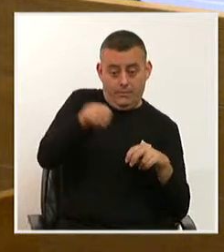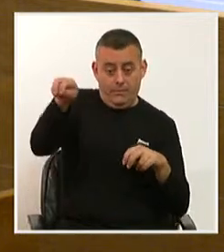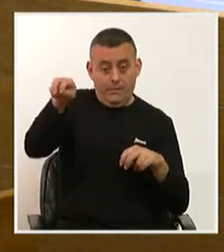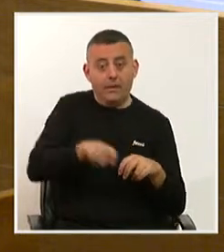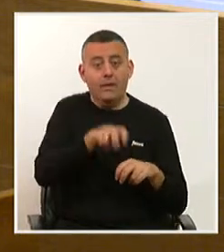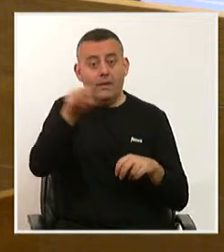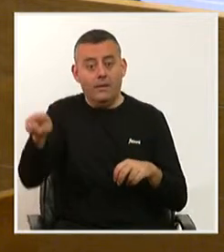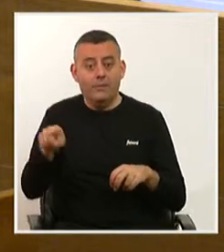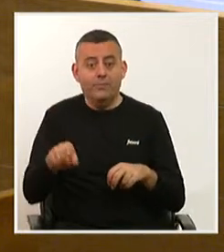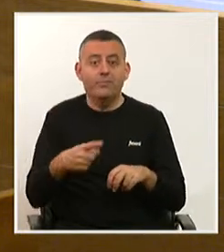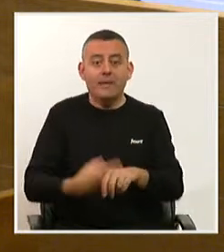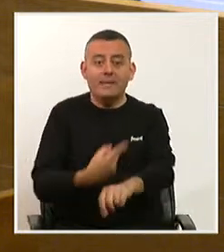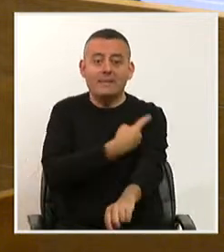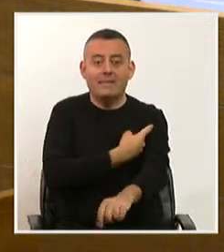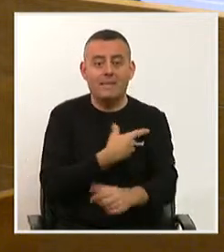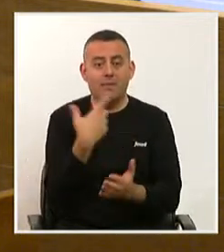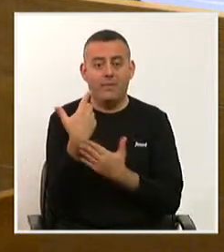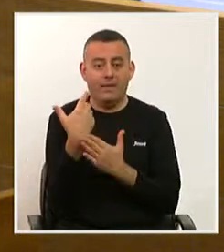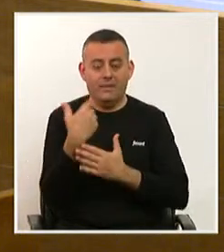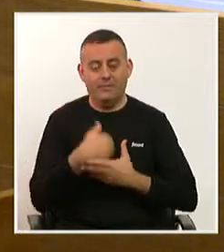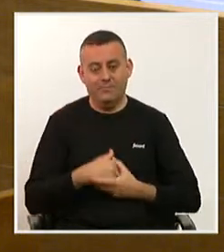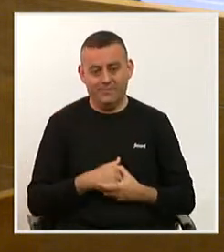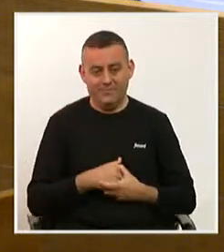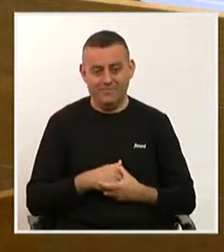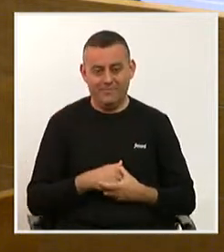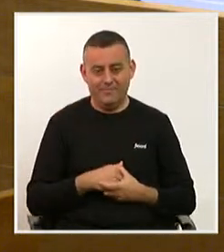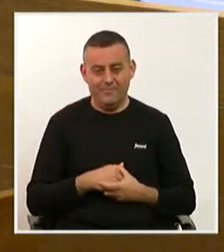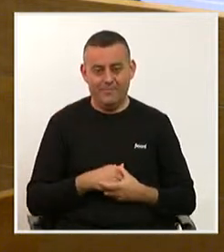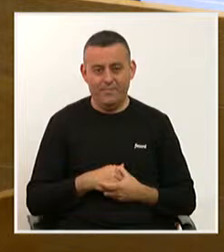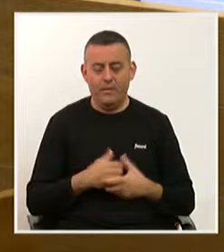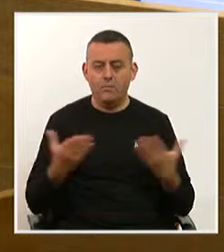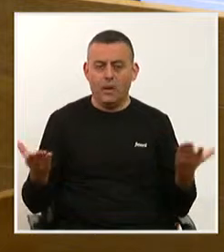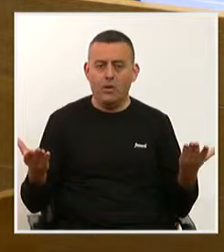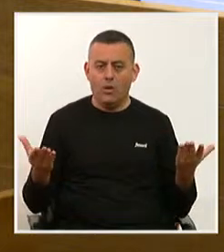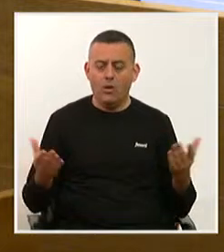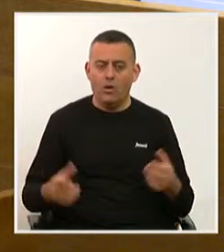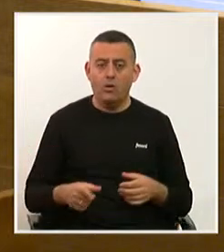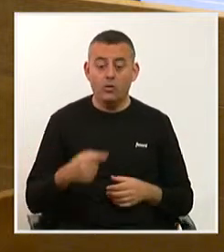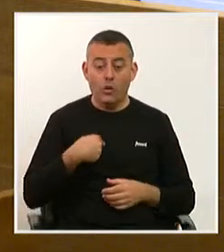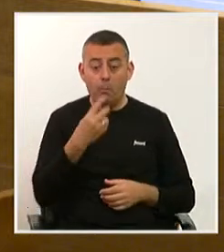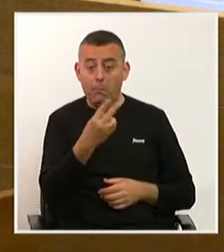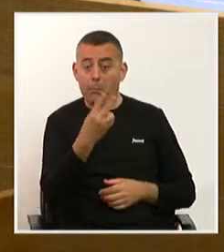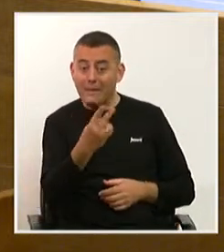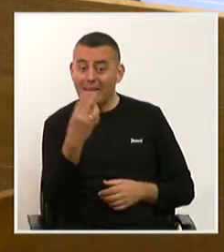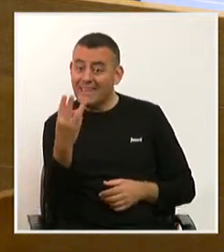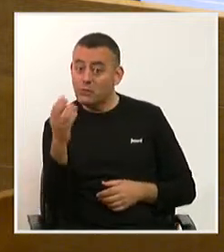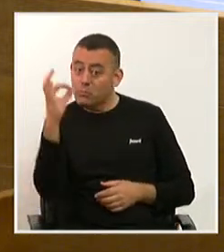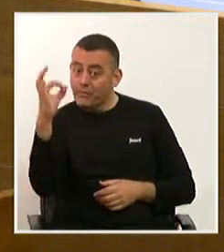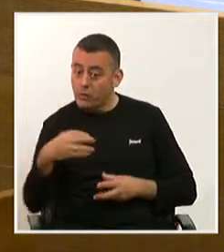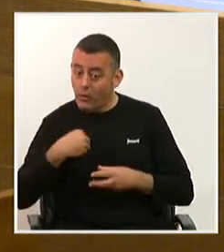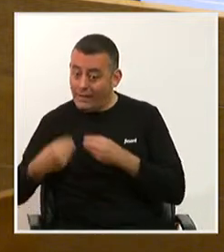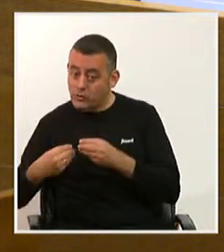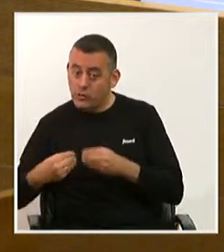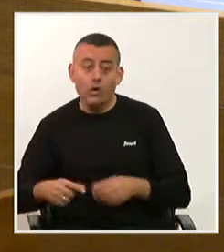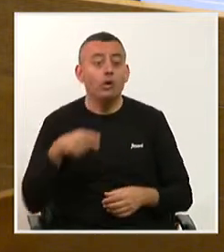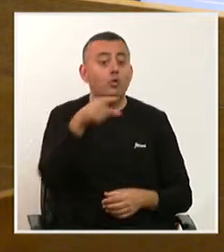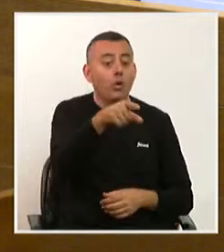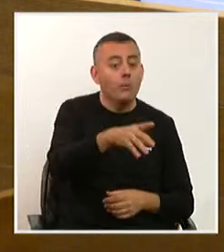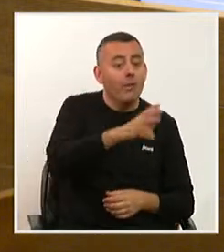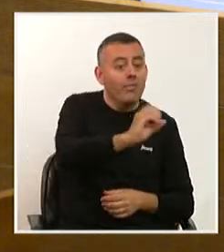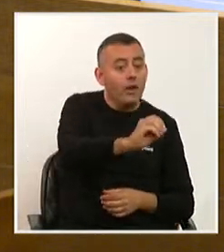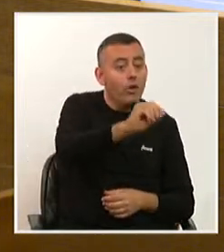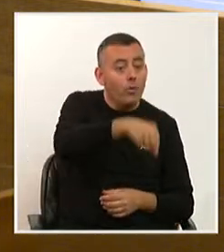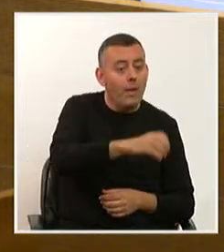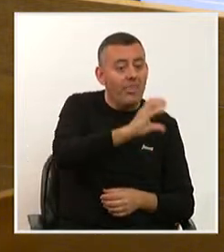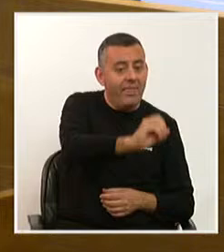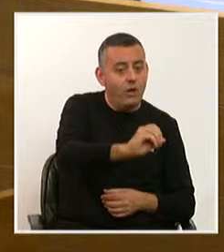03 que el 23 es una vergoña 2% pues ved va autar el 03 clar va